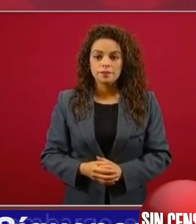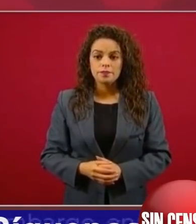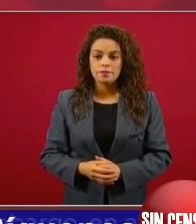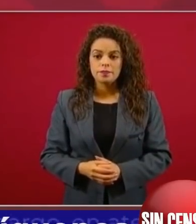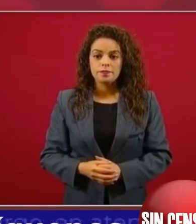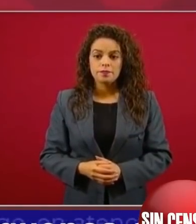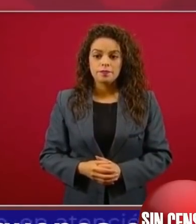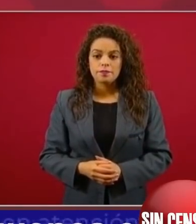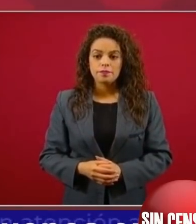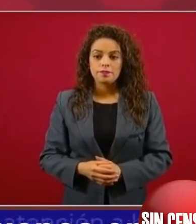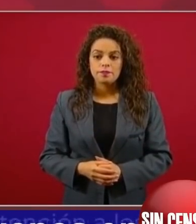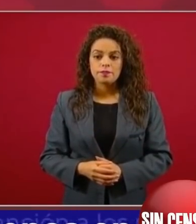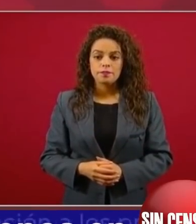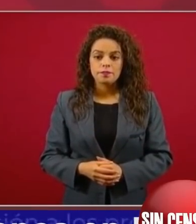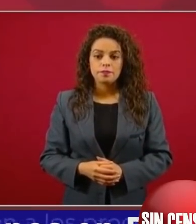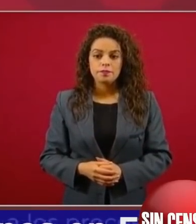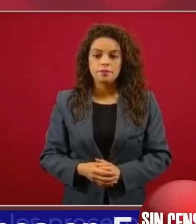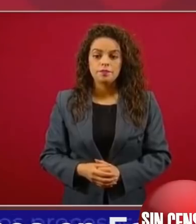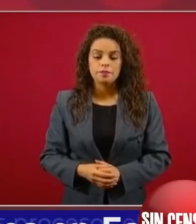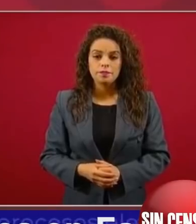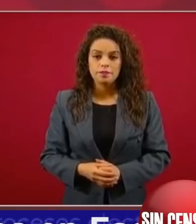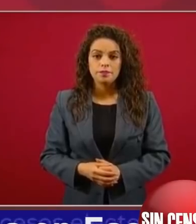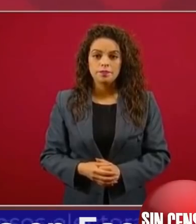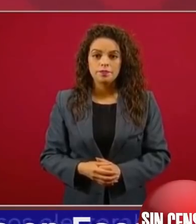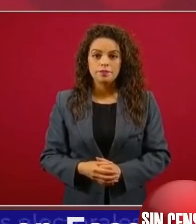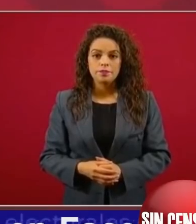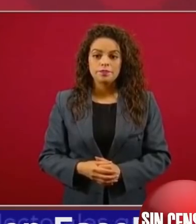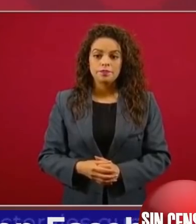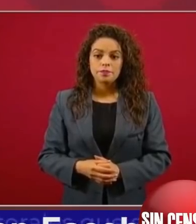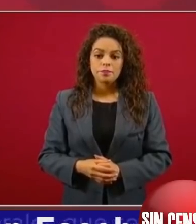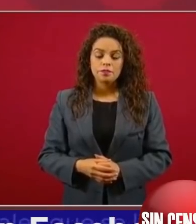El presupuesto contempla